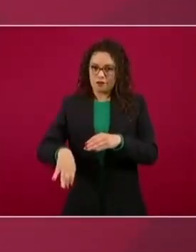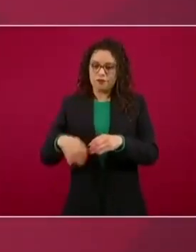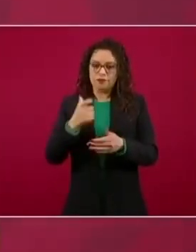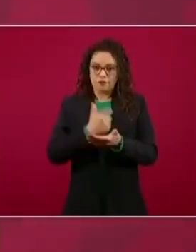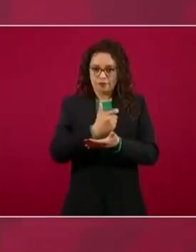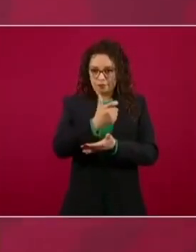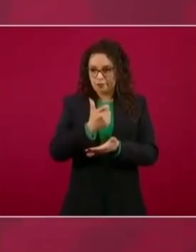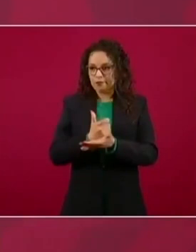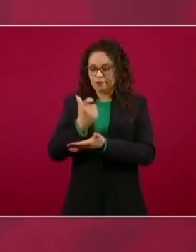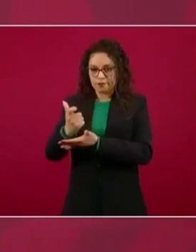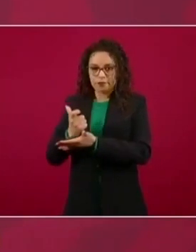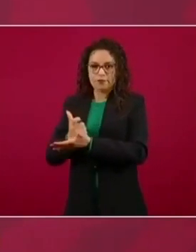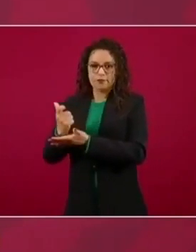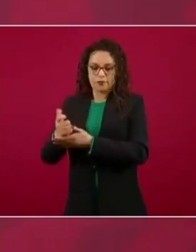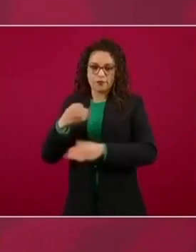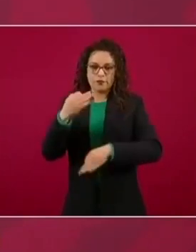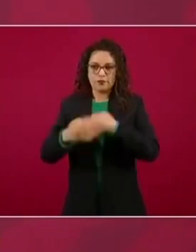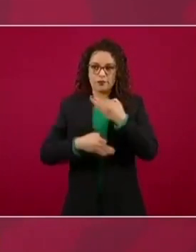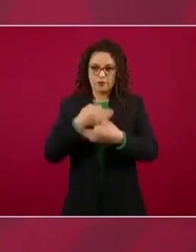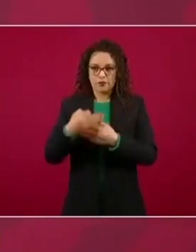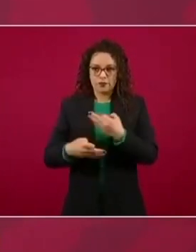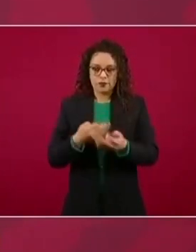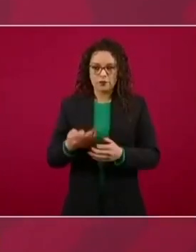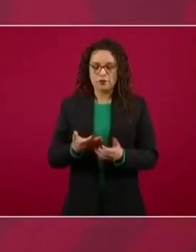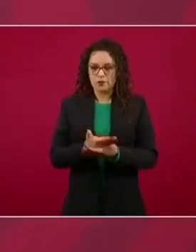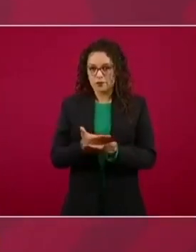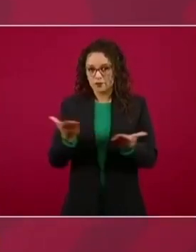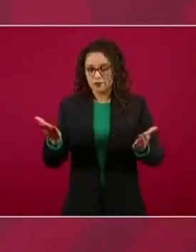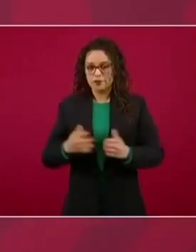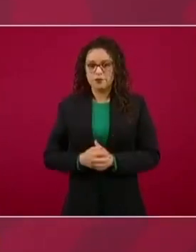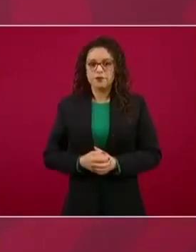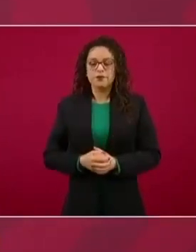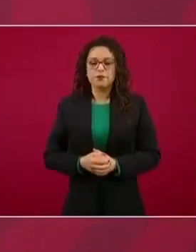Todas las familias que se